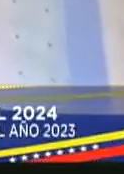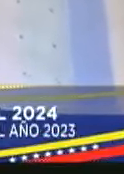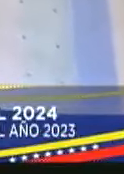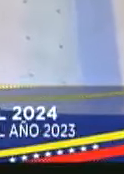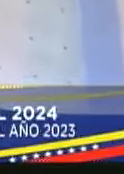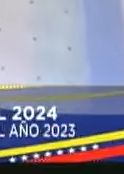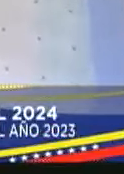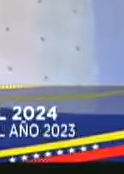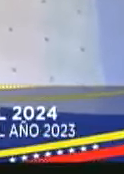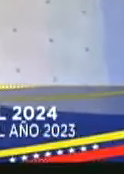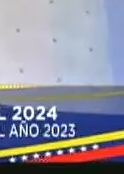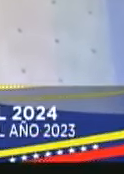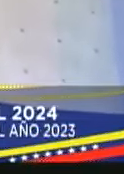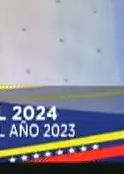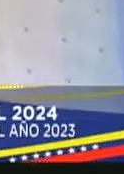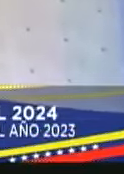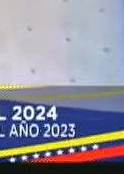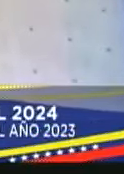al año